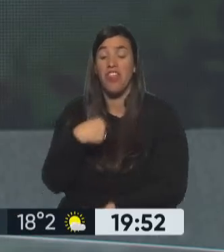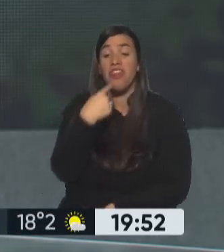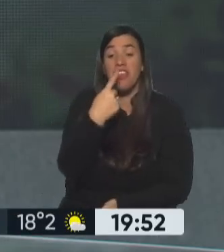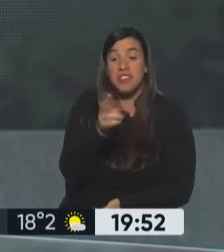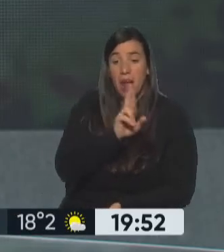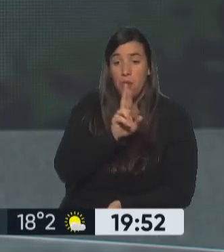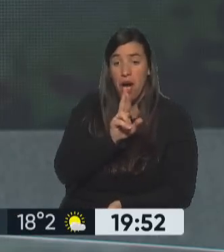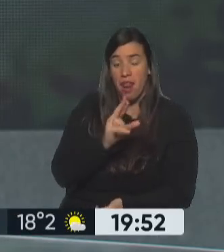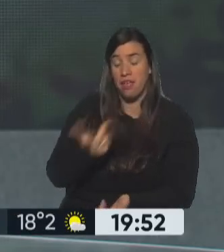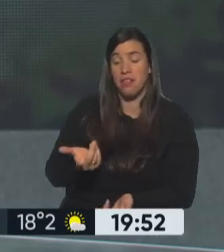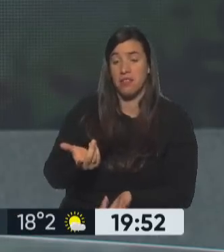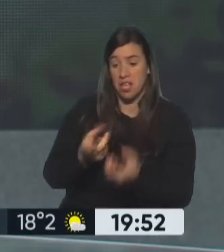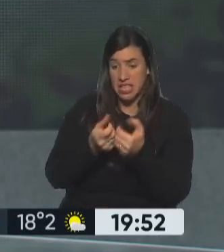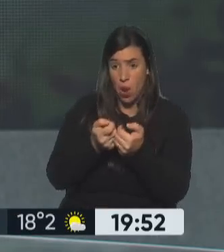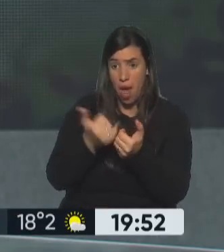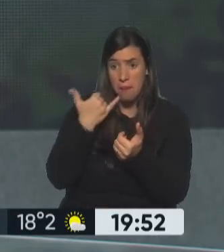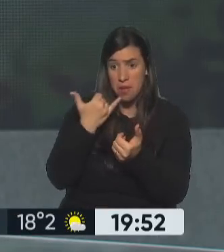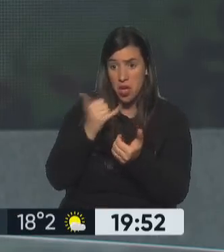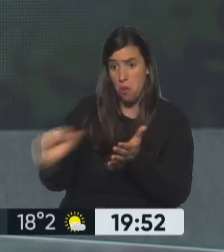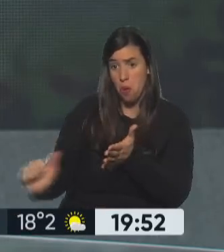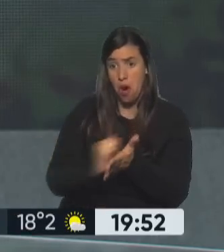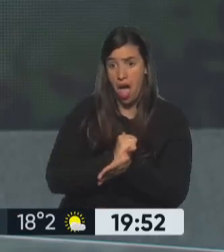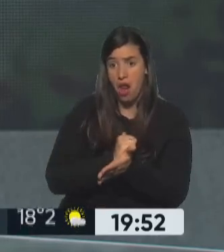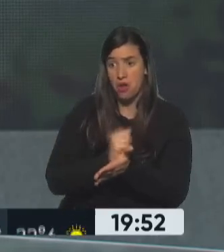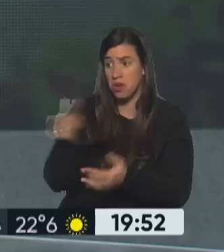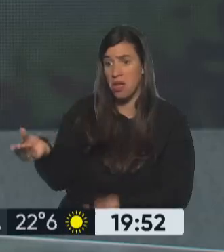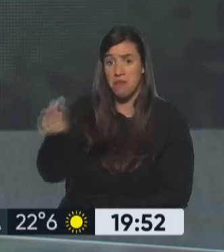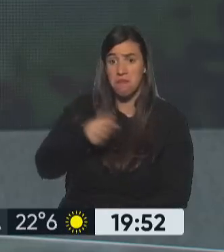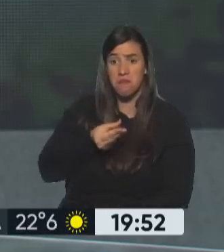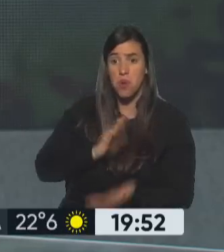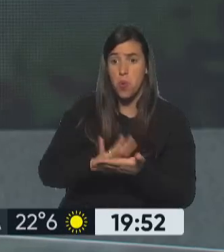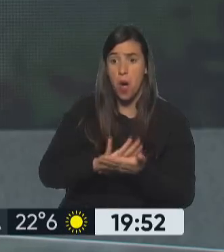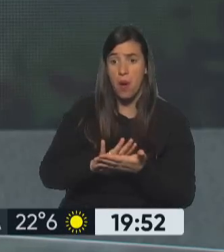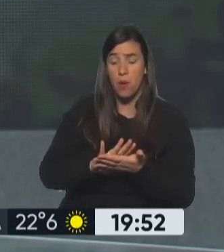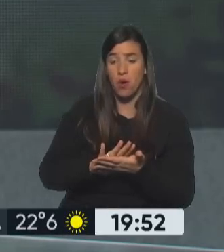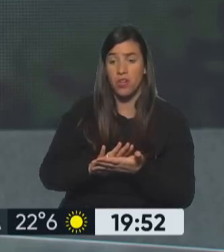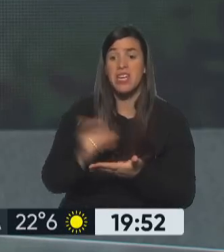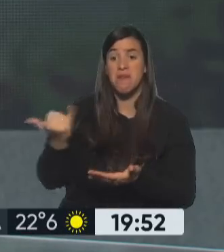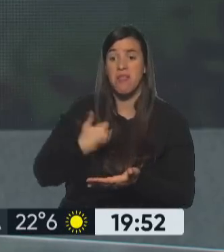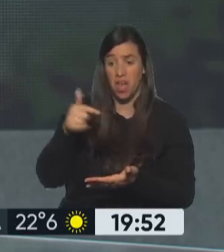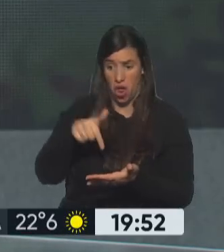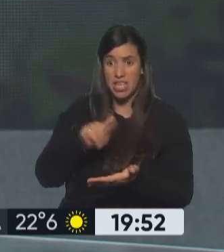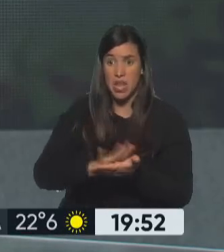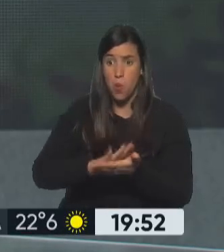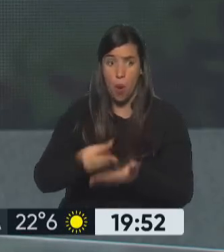me lo borraron. Y el nuevo me dijeron, andá y presentalo. Se puede en la